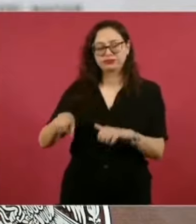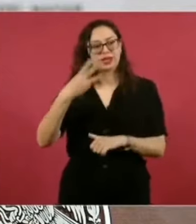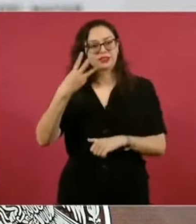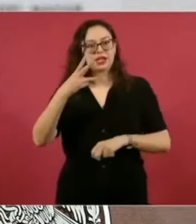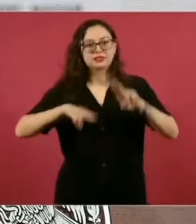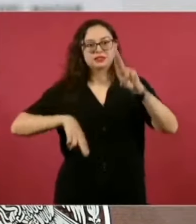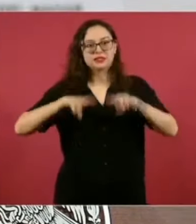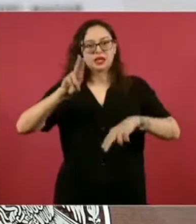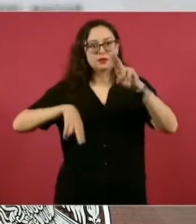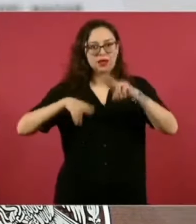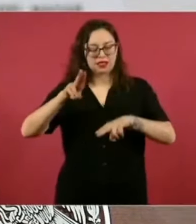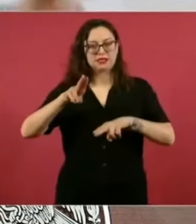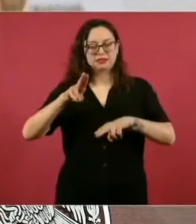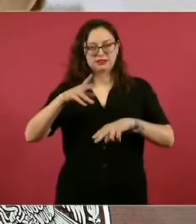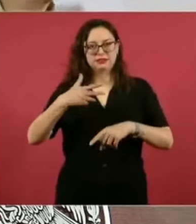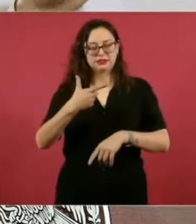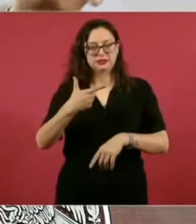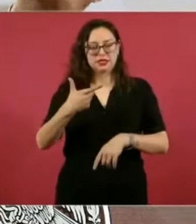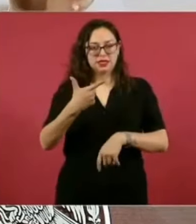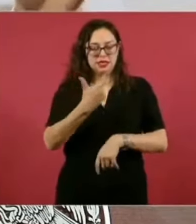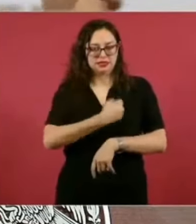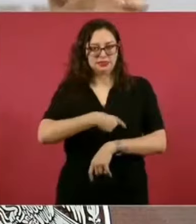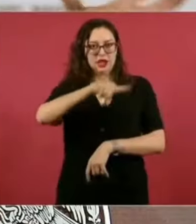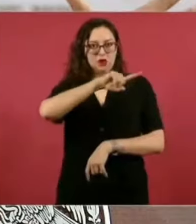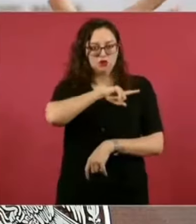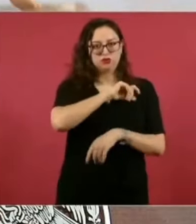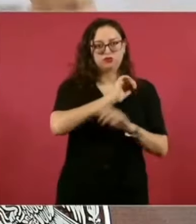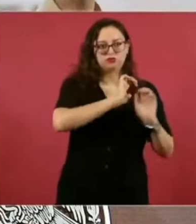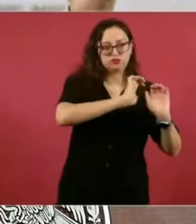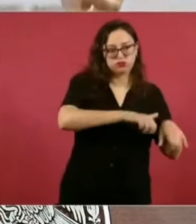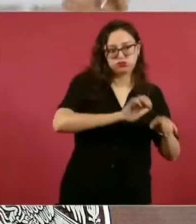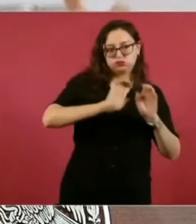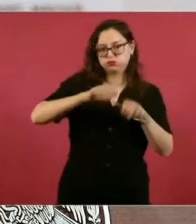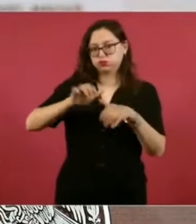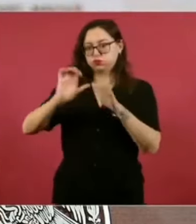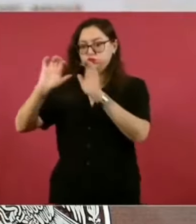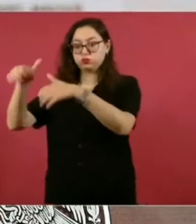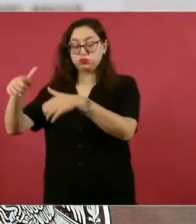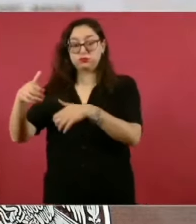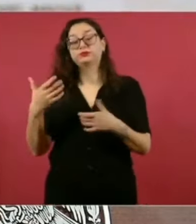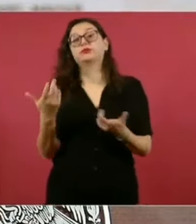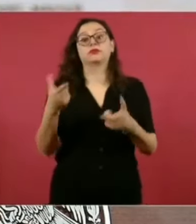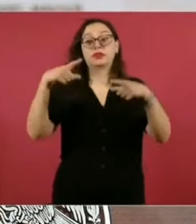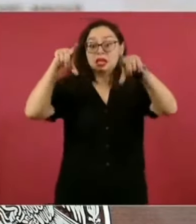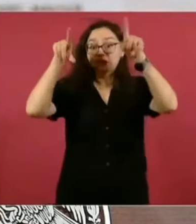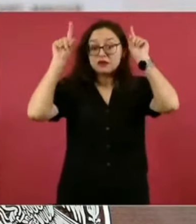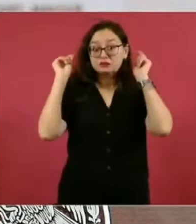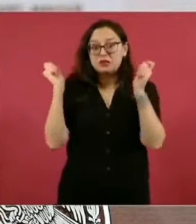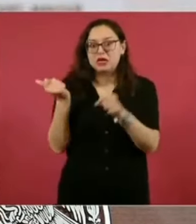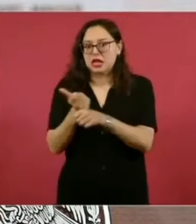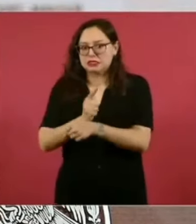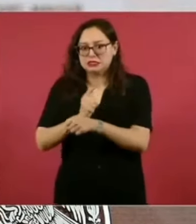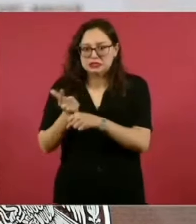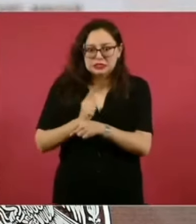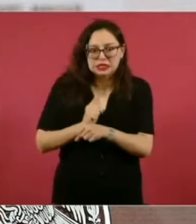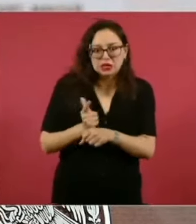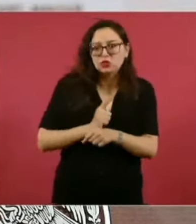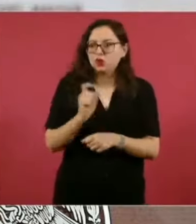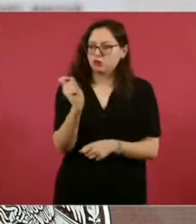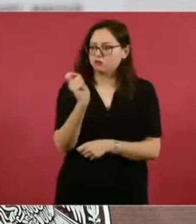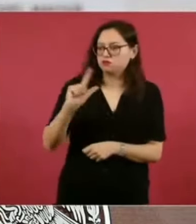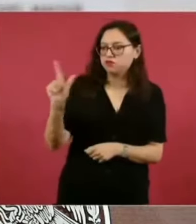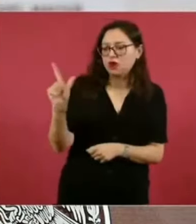enfermas especialistas, sobre todo, son las que atienden en los hospitales. Son las enfermeras, enfermeros que podemos ver